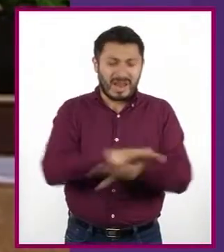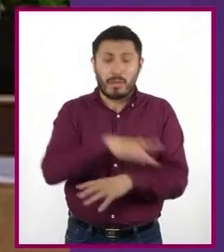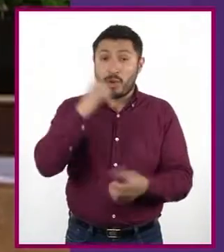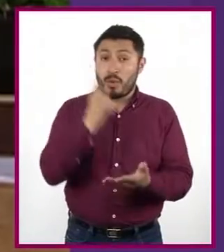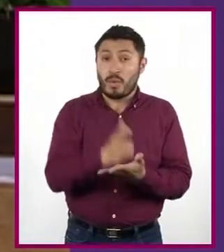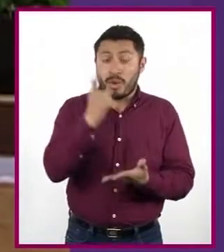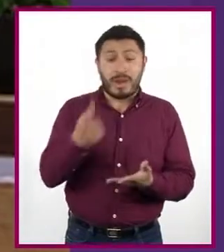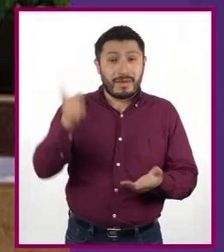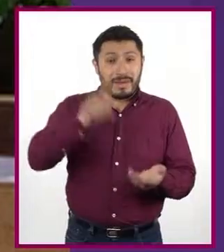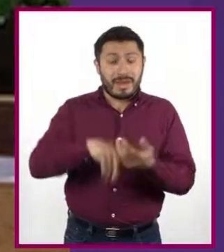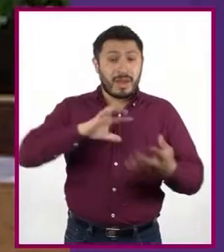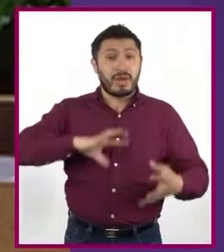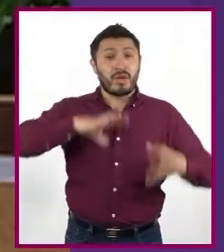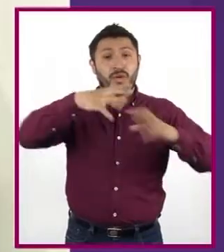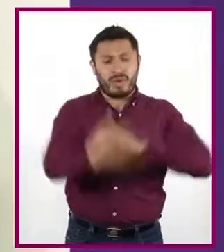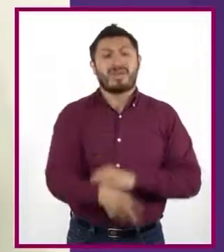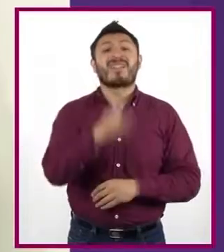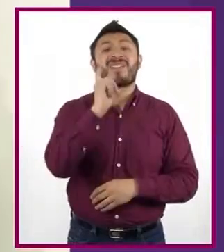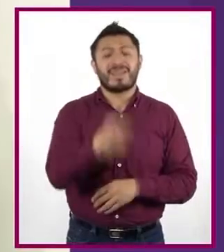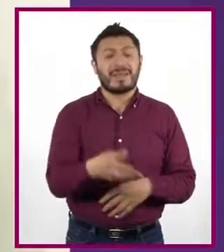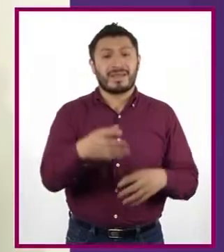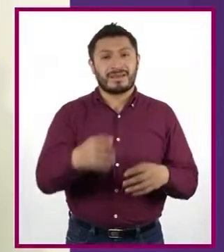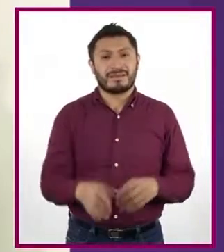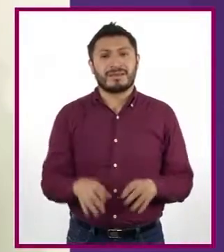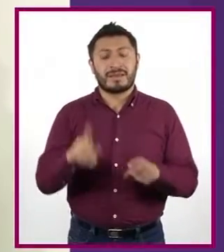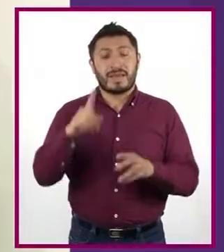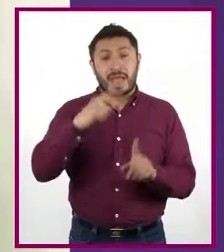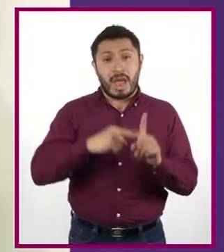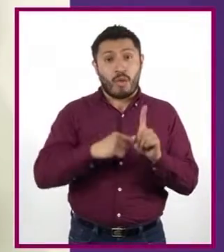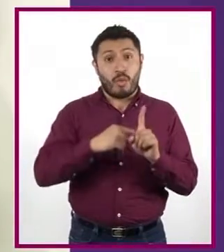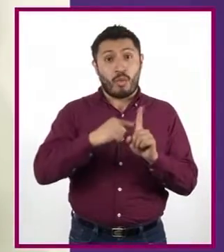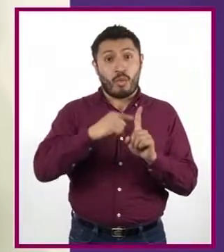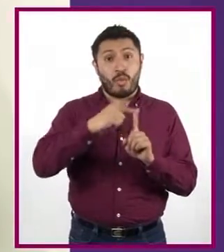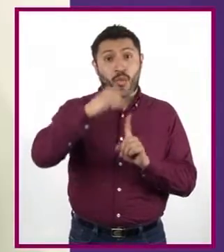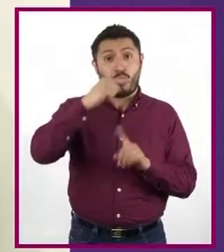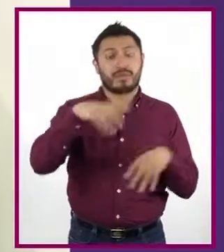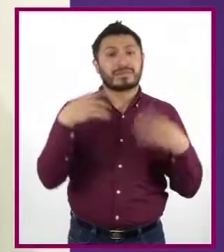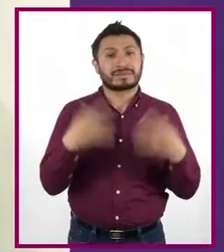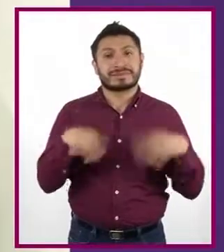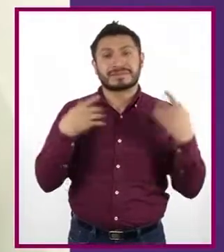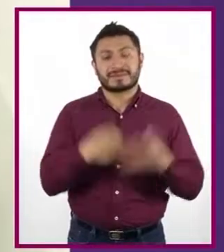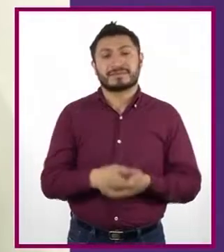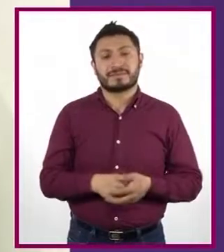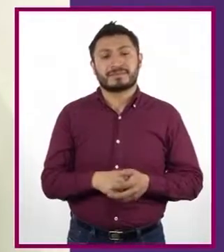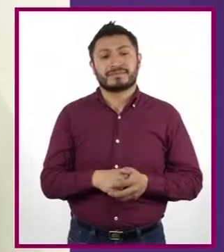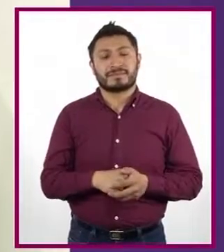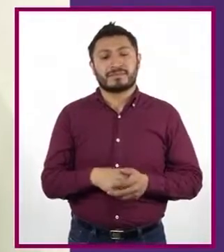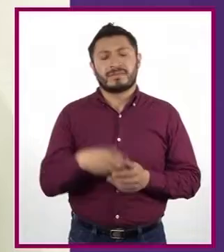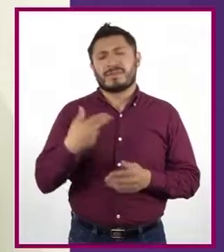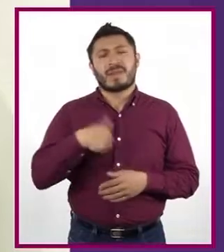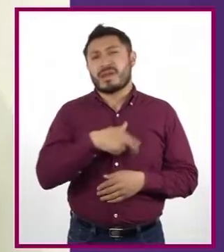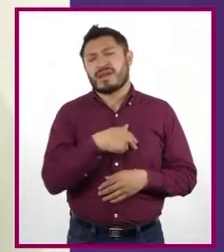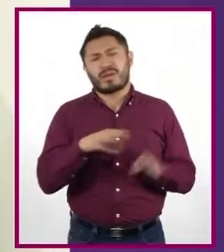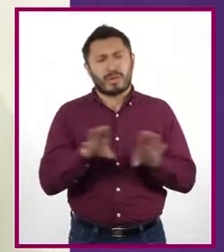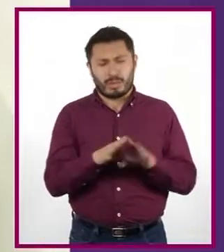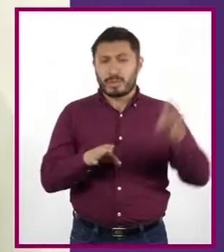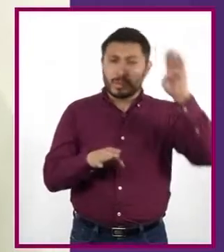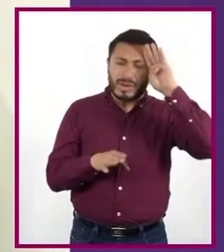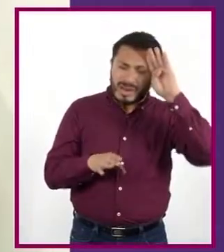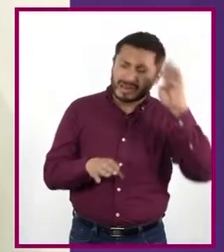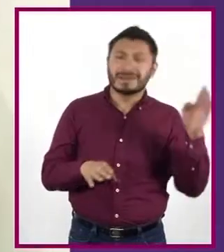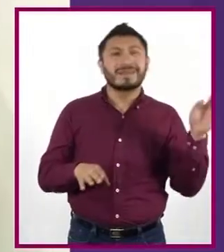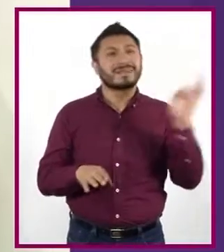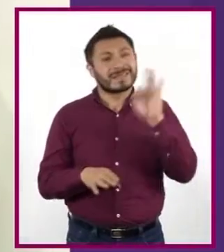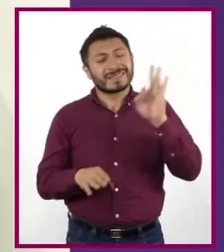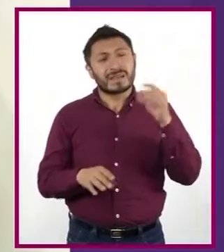en nuestro clima. ¿Producto de qué? Del incremento de la temperatura. nosotros nos ponemos a pensar y decimos, bueno,